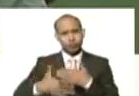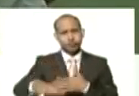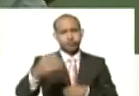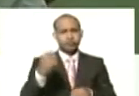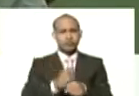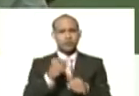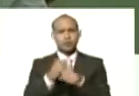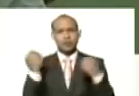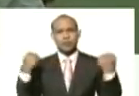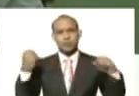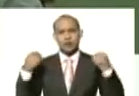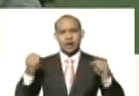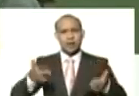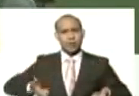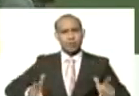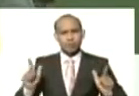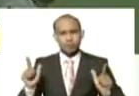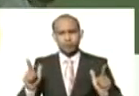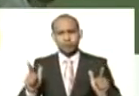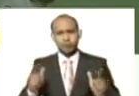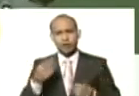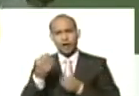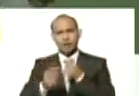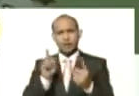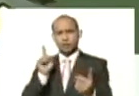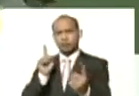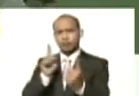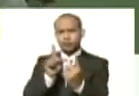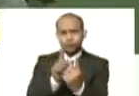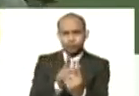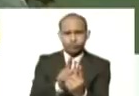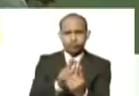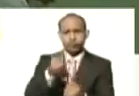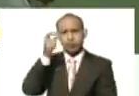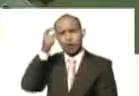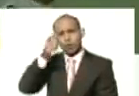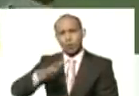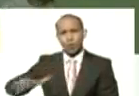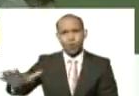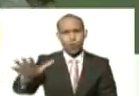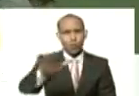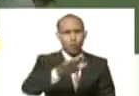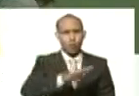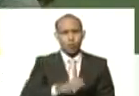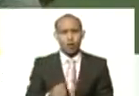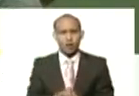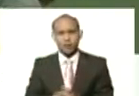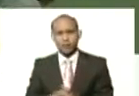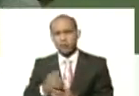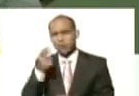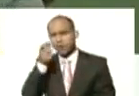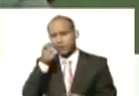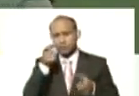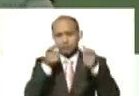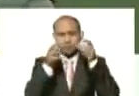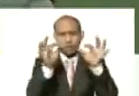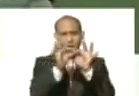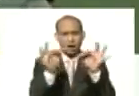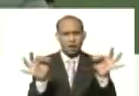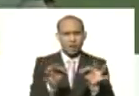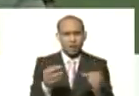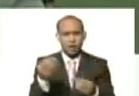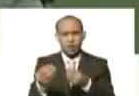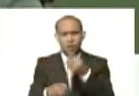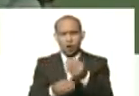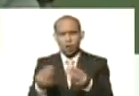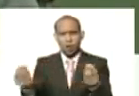eso nos ha permitido incluso acercarnos más aún al pueblo para hacer una simbiosis, sinergizarnos